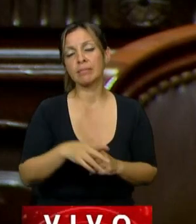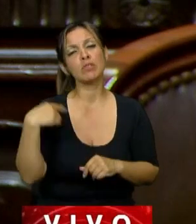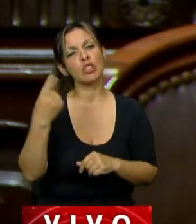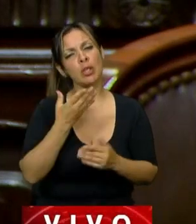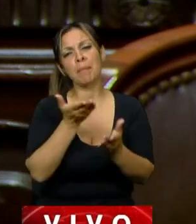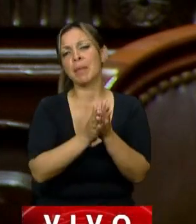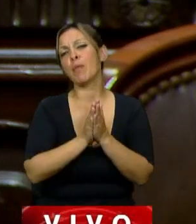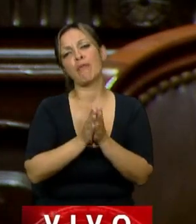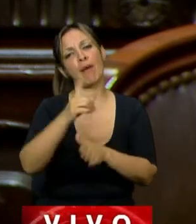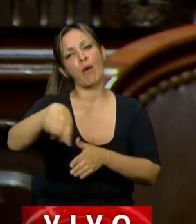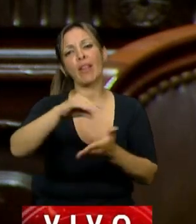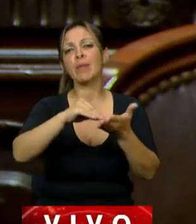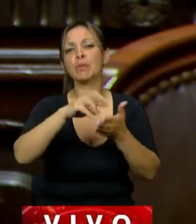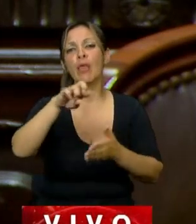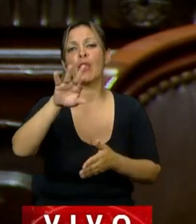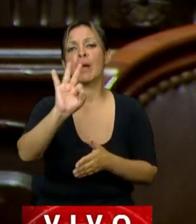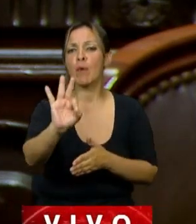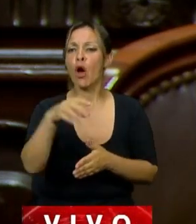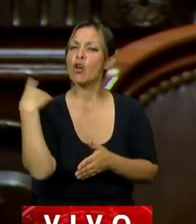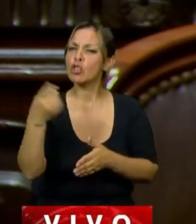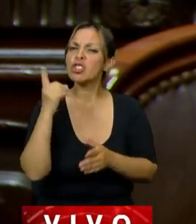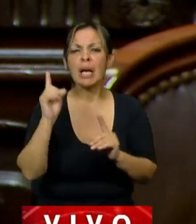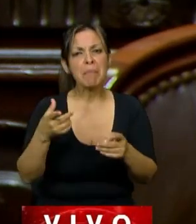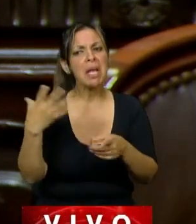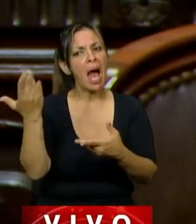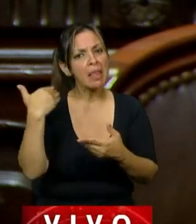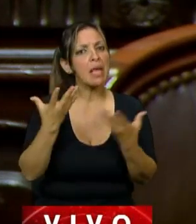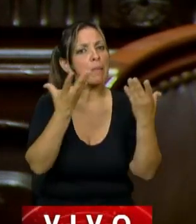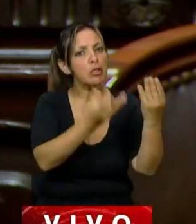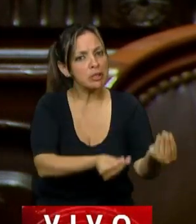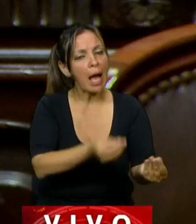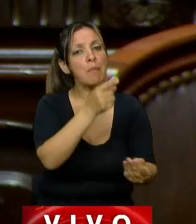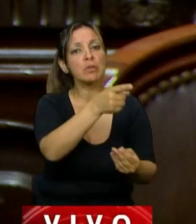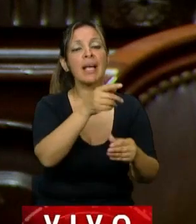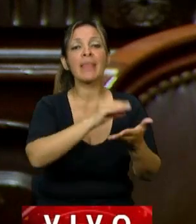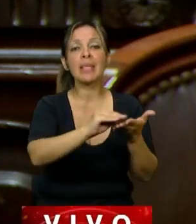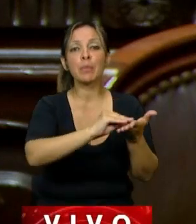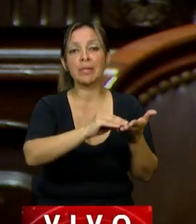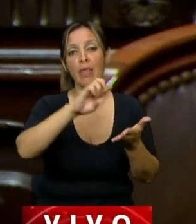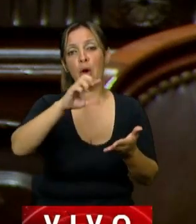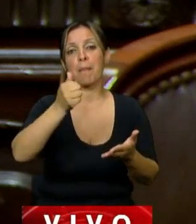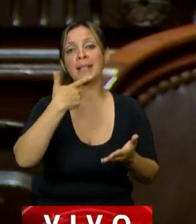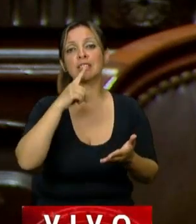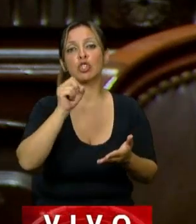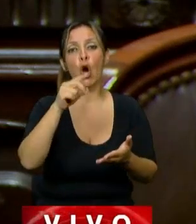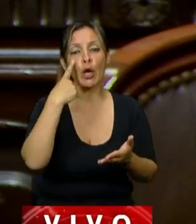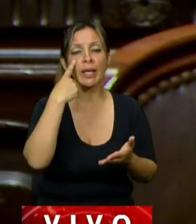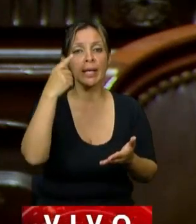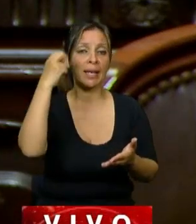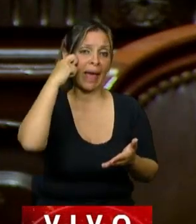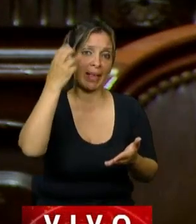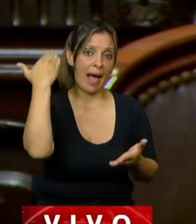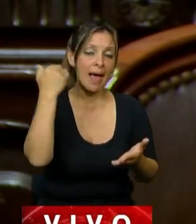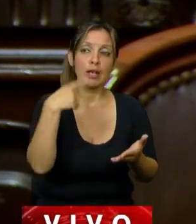los diputados del PRO que, así como nosotros nos encolumnamos detrás del diputado radical Luis Pastori porque era bueno su